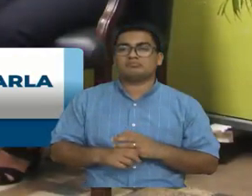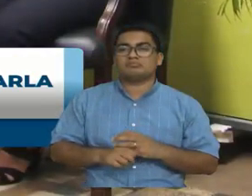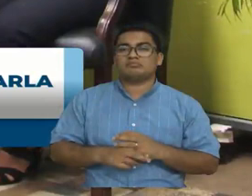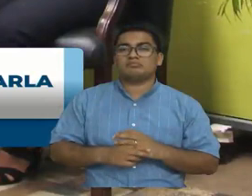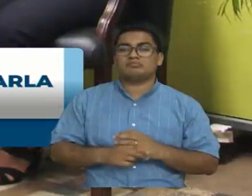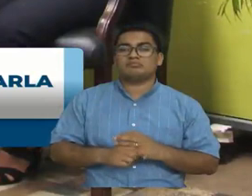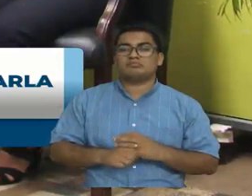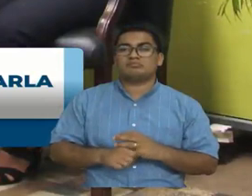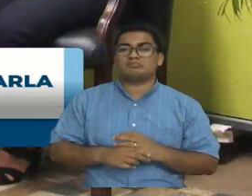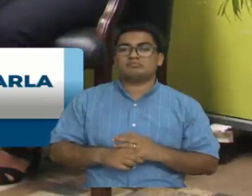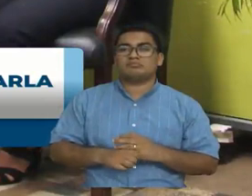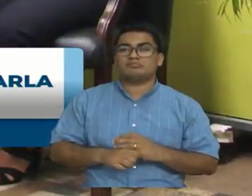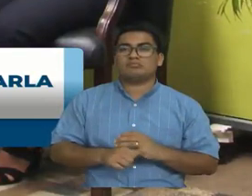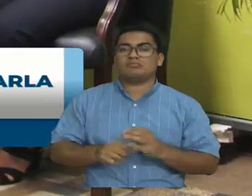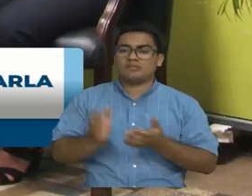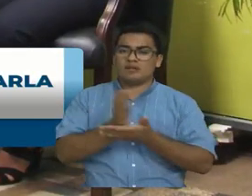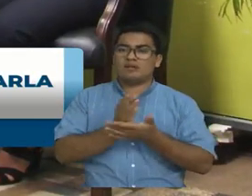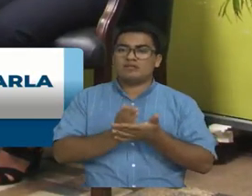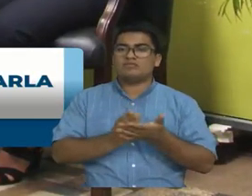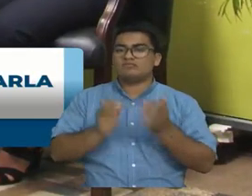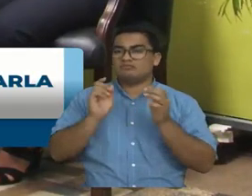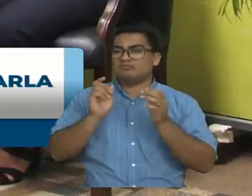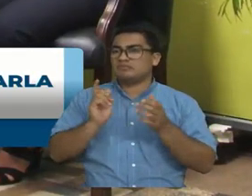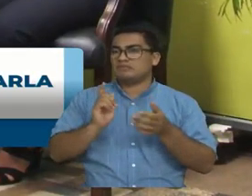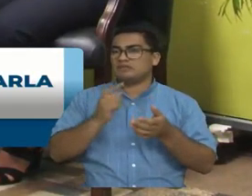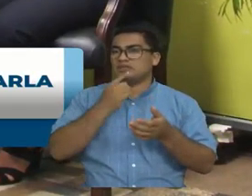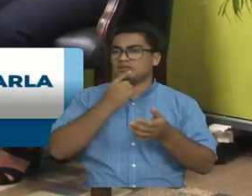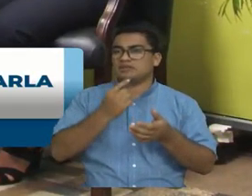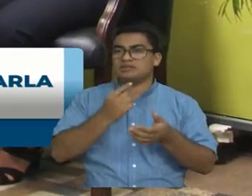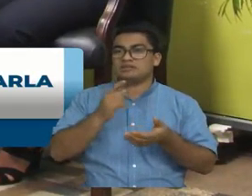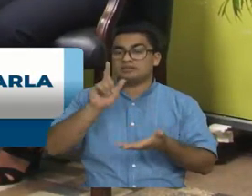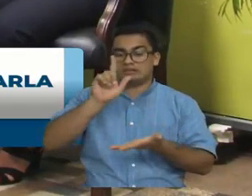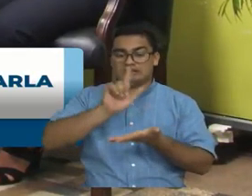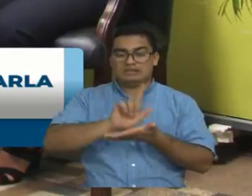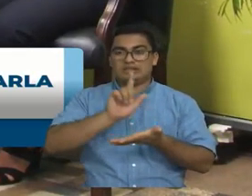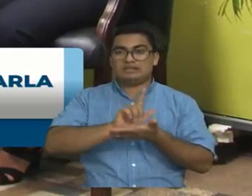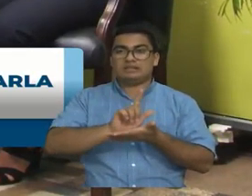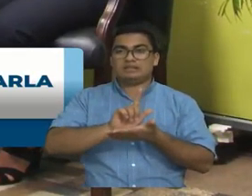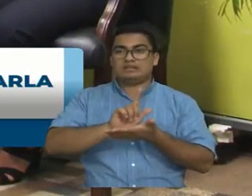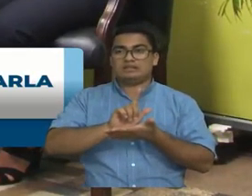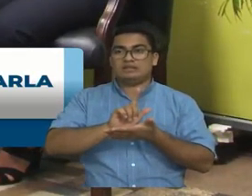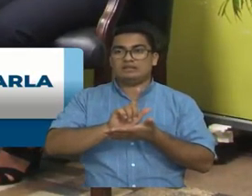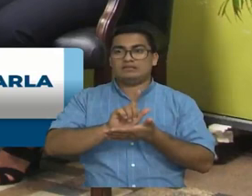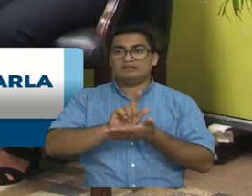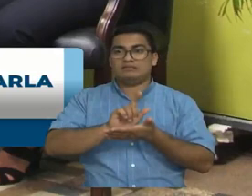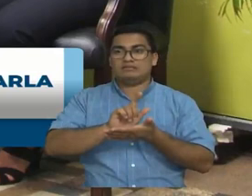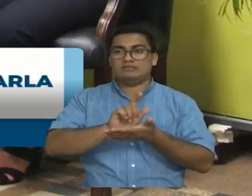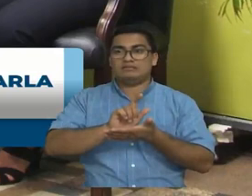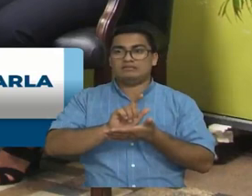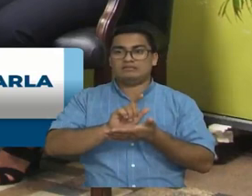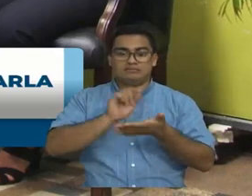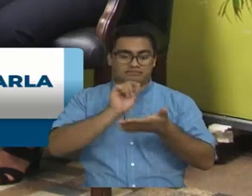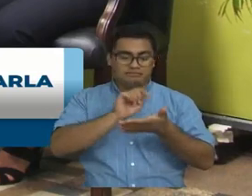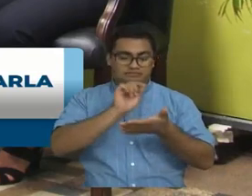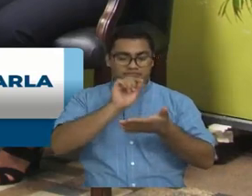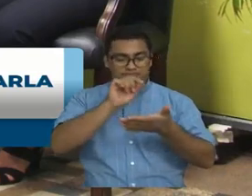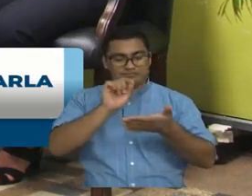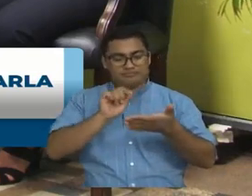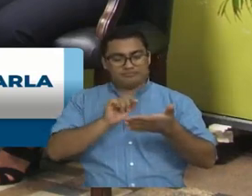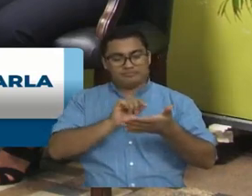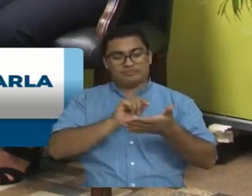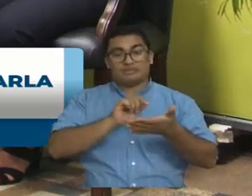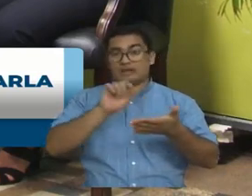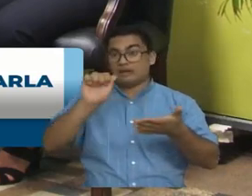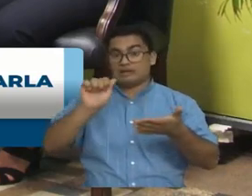doctora. Hay caligrafía que, por ejemplo, tienen la letra escrita de manera descontinua, o sea,